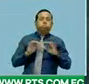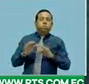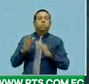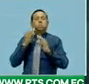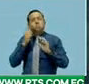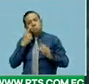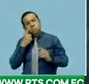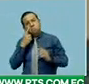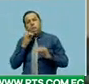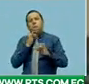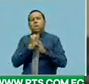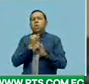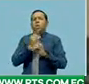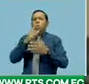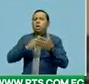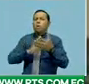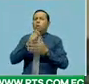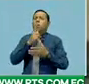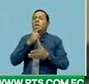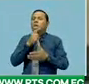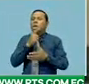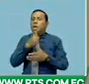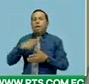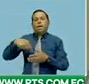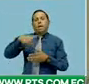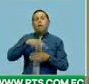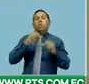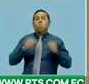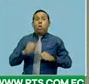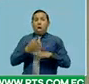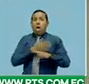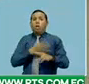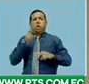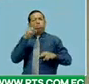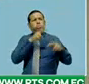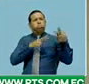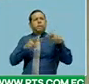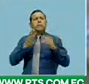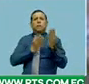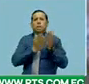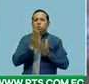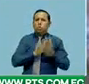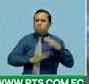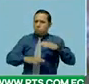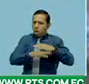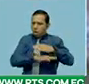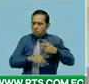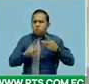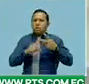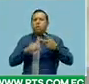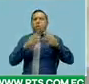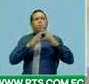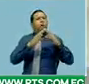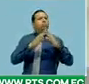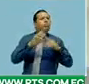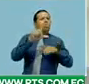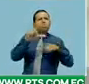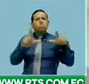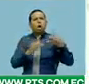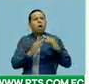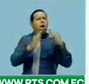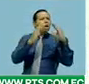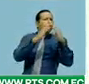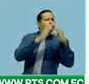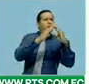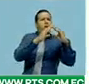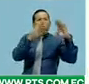sido aprobadas, dice la viceministra, cuentan con la infraestructura adecuada y con los servicios básicos. Además, se ha implementado cómo van a ser los controles